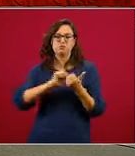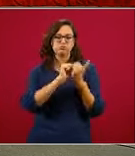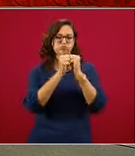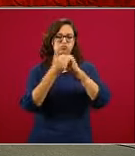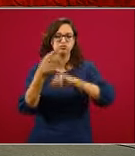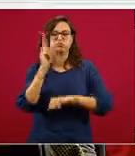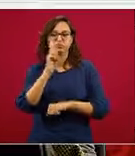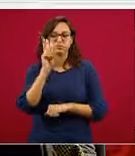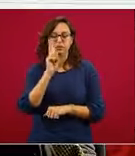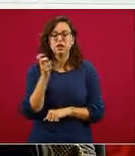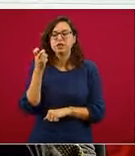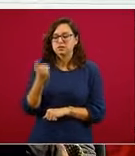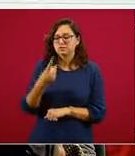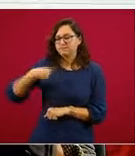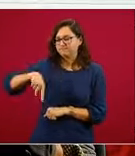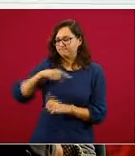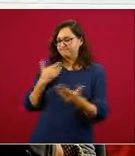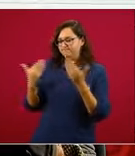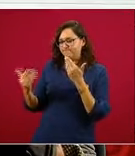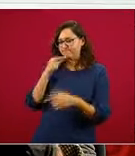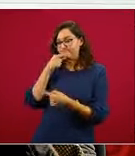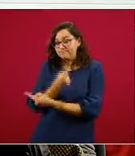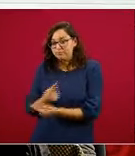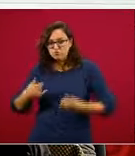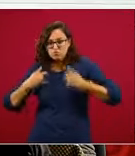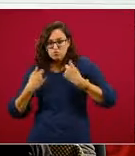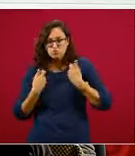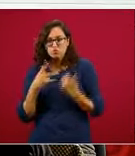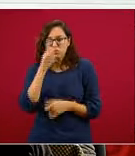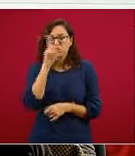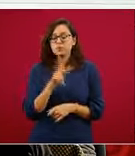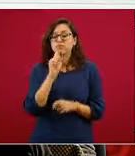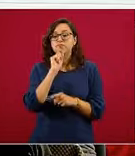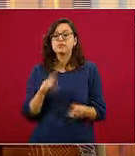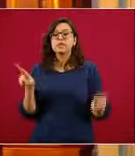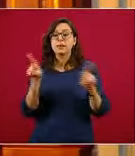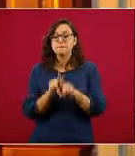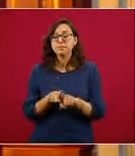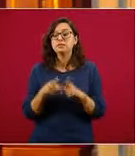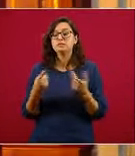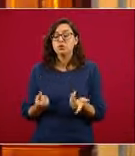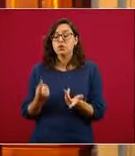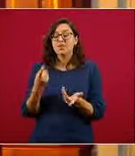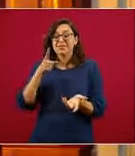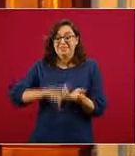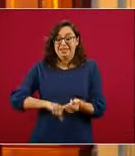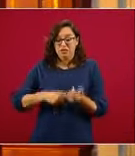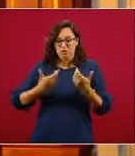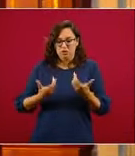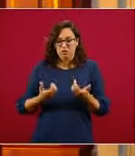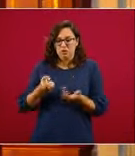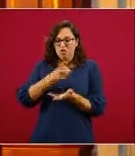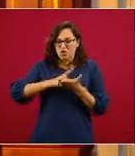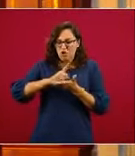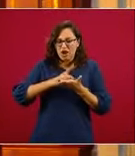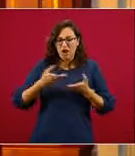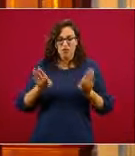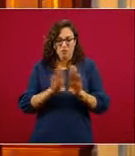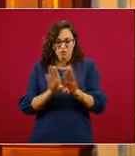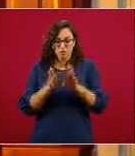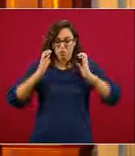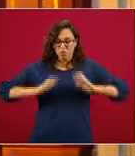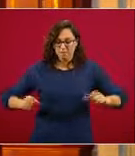esos determinantes. Además, estudiamos acerca del impacto que tienen las sustancias en la salud y además también cómo